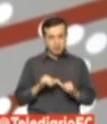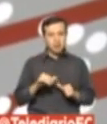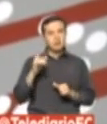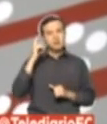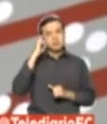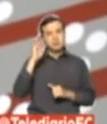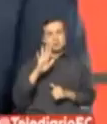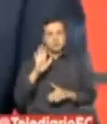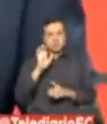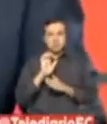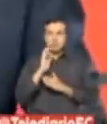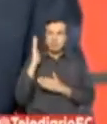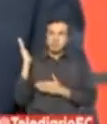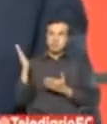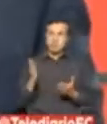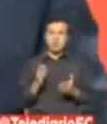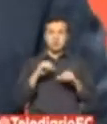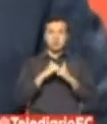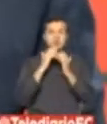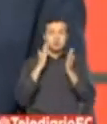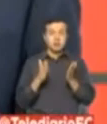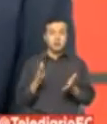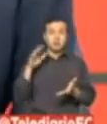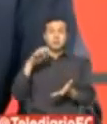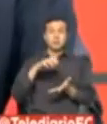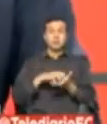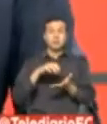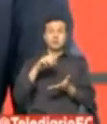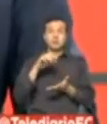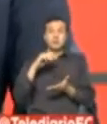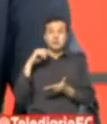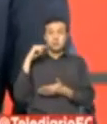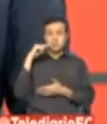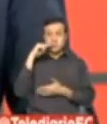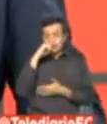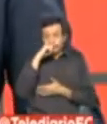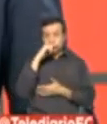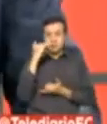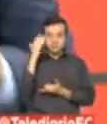algo por el país. Eliseo Azuero, asambleísta por la provincia de Sucumbíos, esta mañana en Primera Impresión.